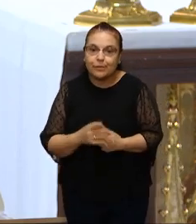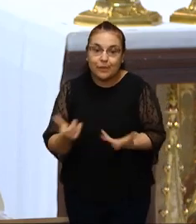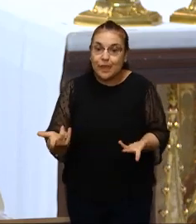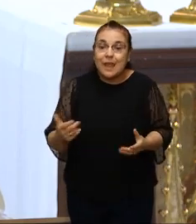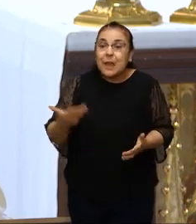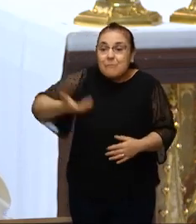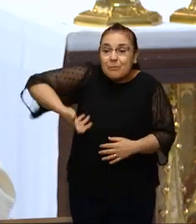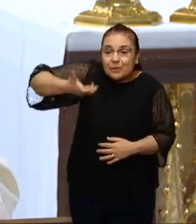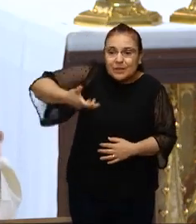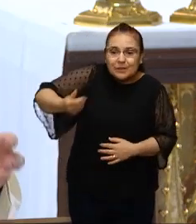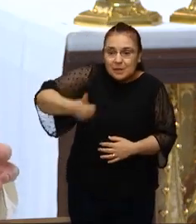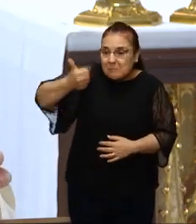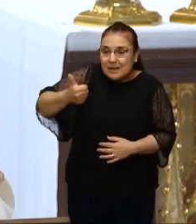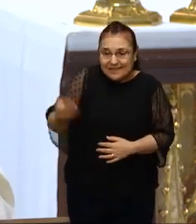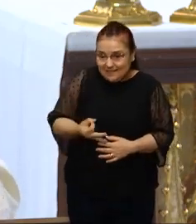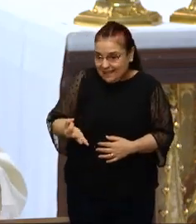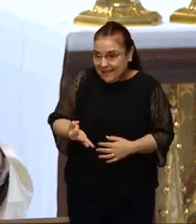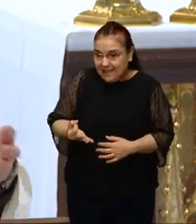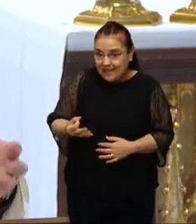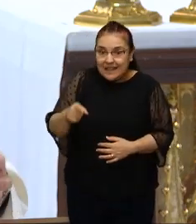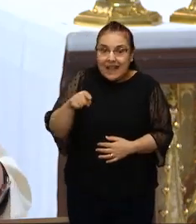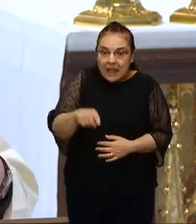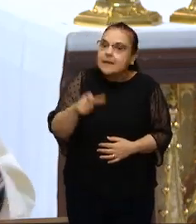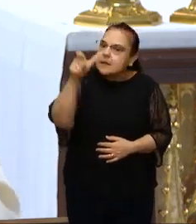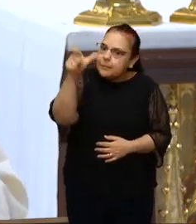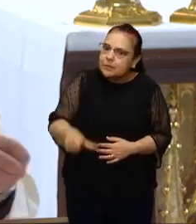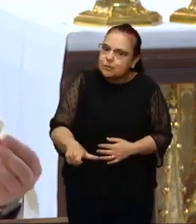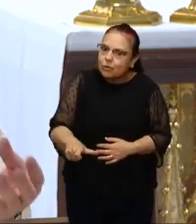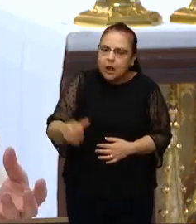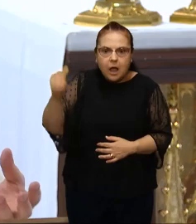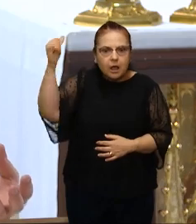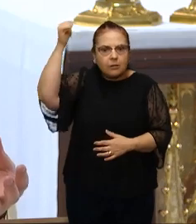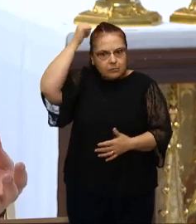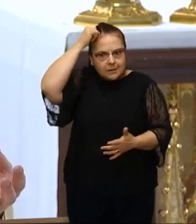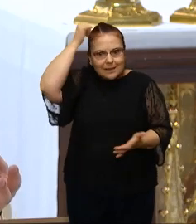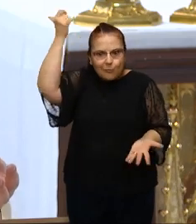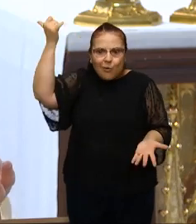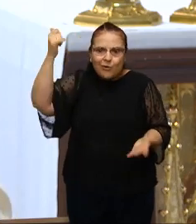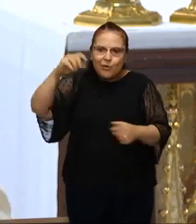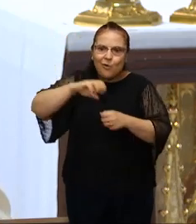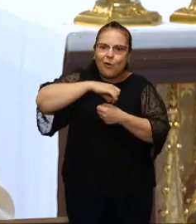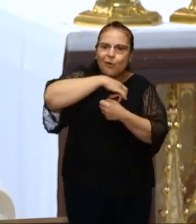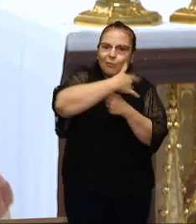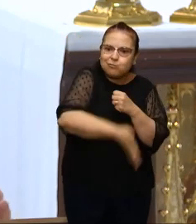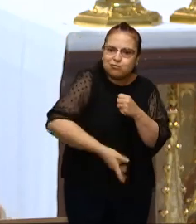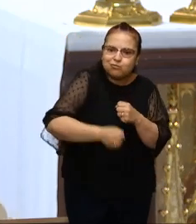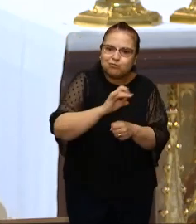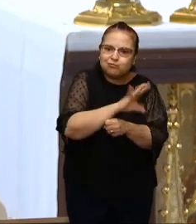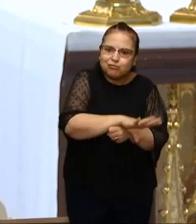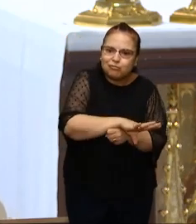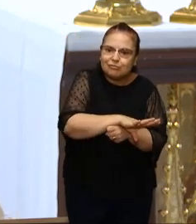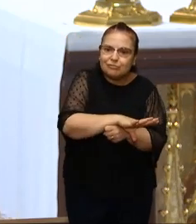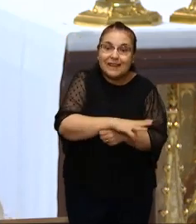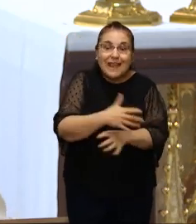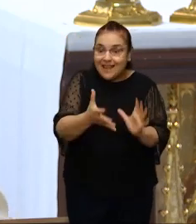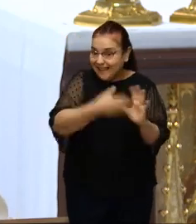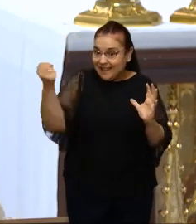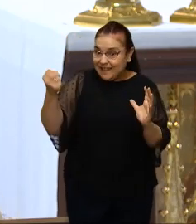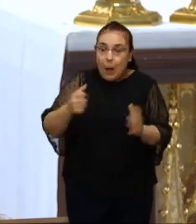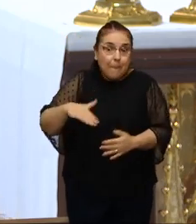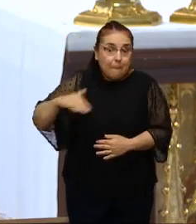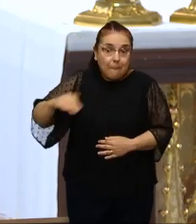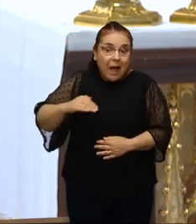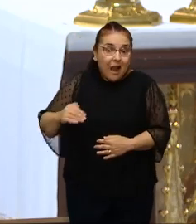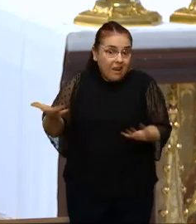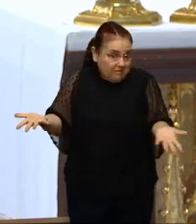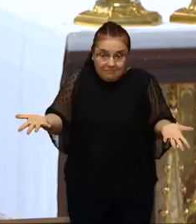más importante es que esta persona ha expulsado un demonio y ha liberado a una persona, le ha quitado el mal. Lo importante es